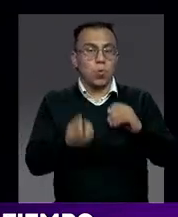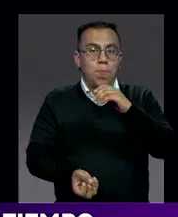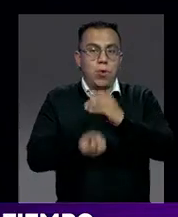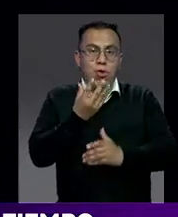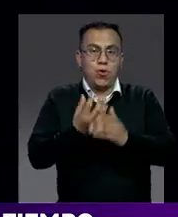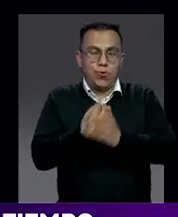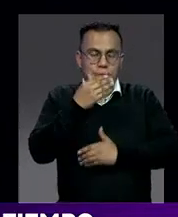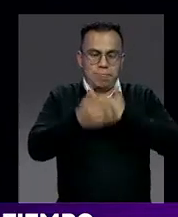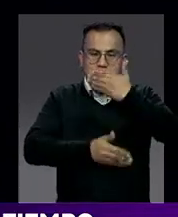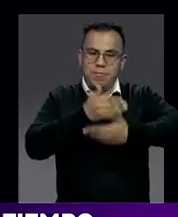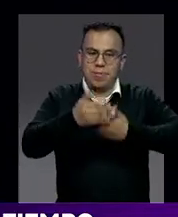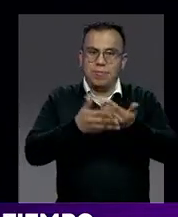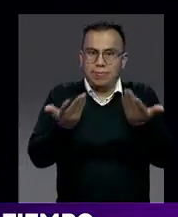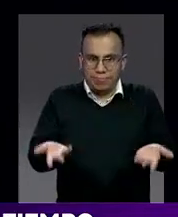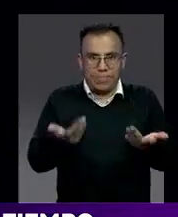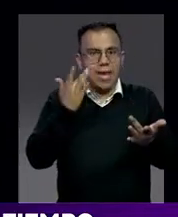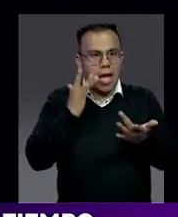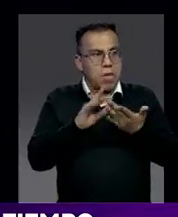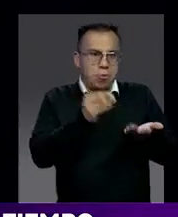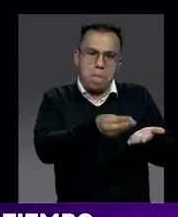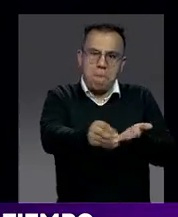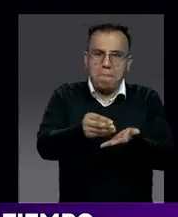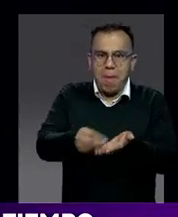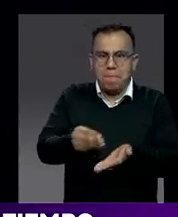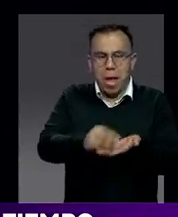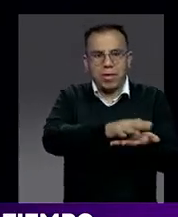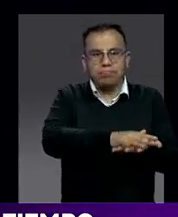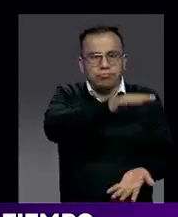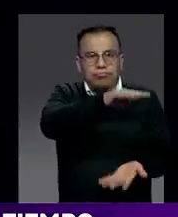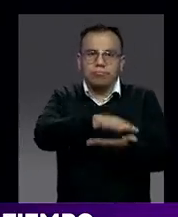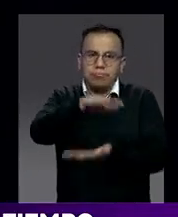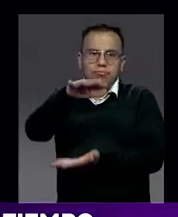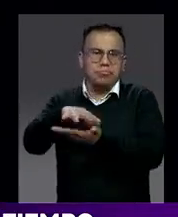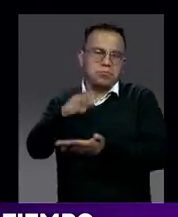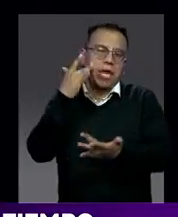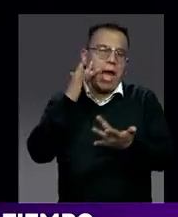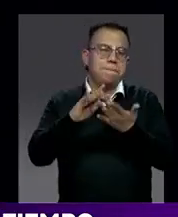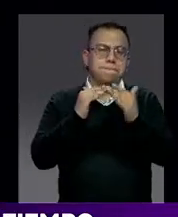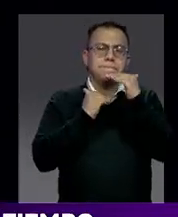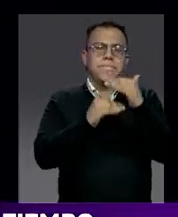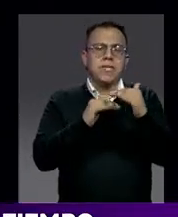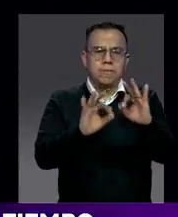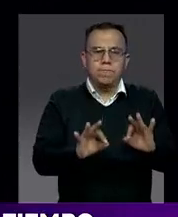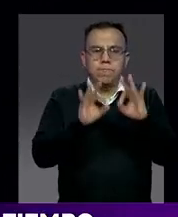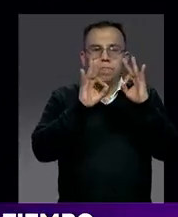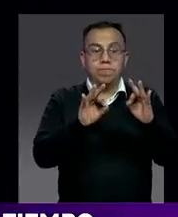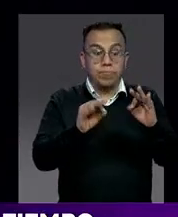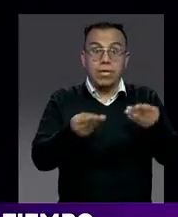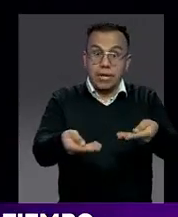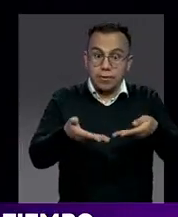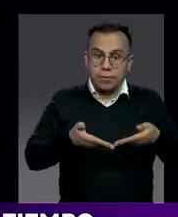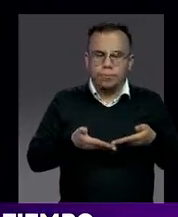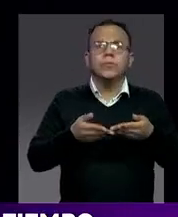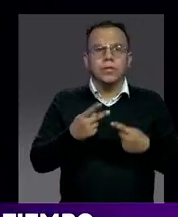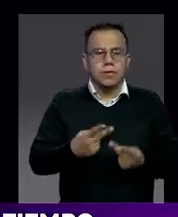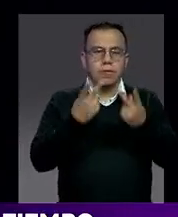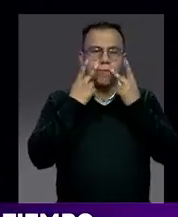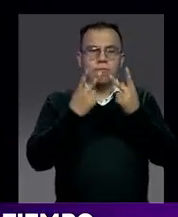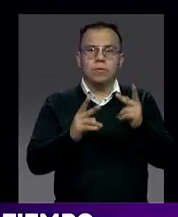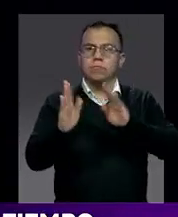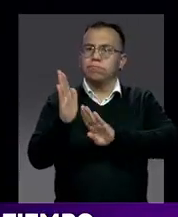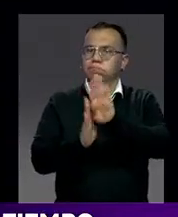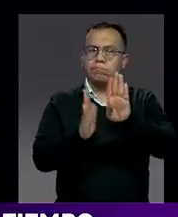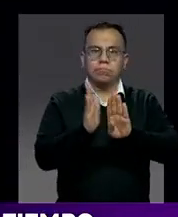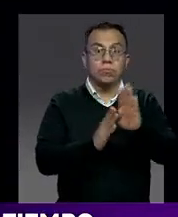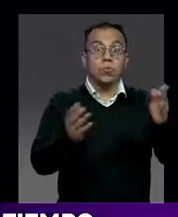individual no puede sufrir y tienen unos requerimientos mínimos de calidad presentación y entrega yo he visto con éxito en